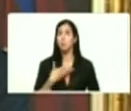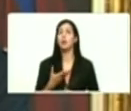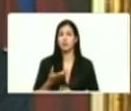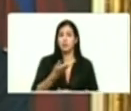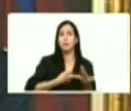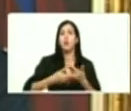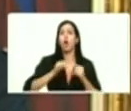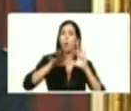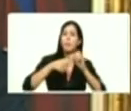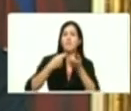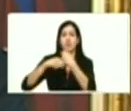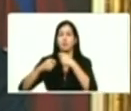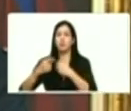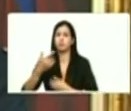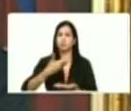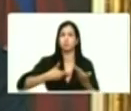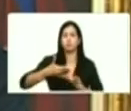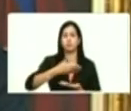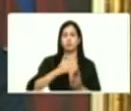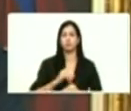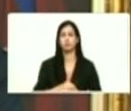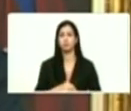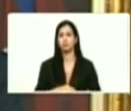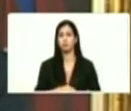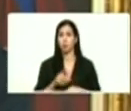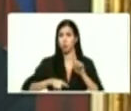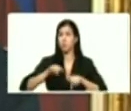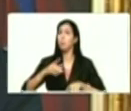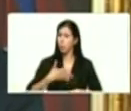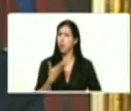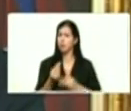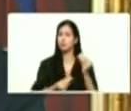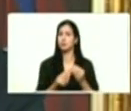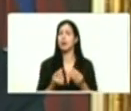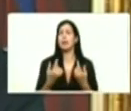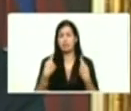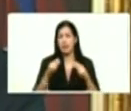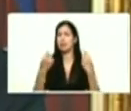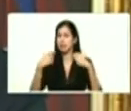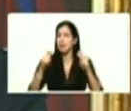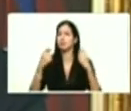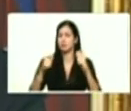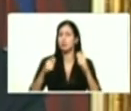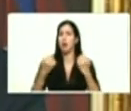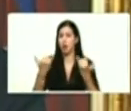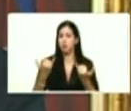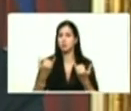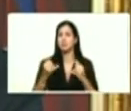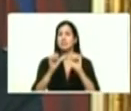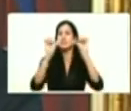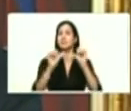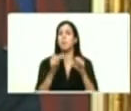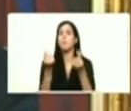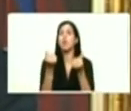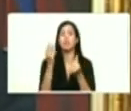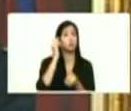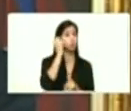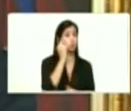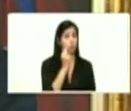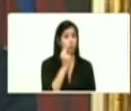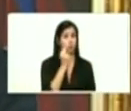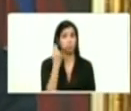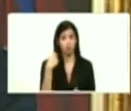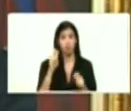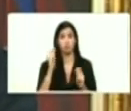intercambio comercial ¿verdad? si se puede lo hemos hecho lo estamos haciendo el sistema de sucre apunta hacia allá y ha sido exitoso